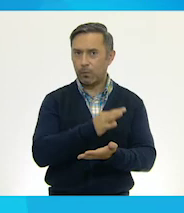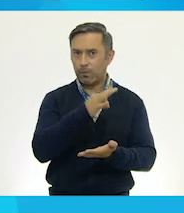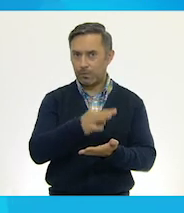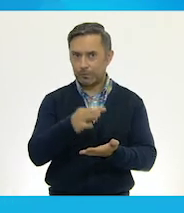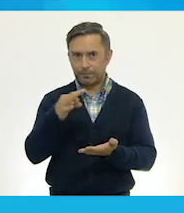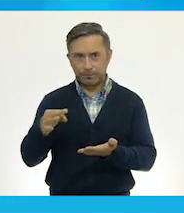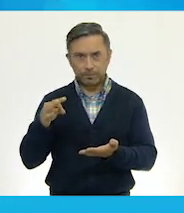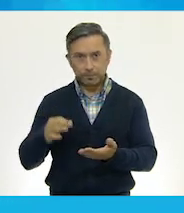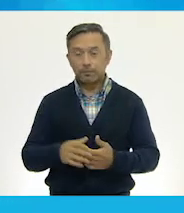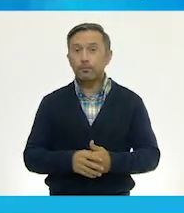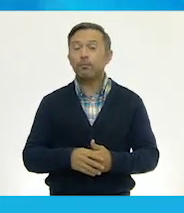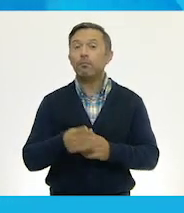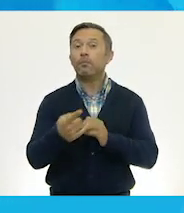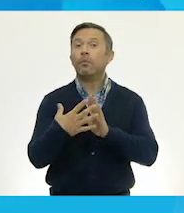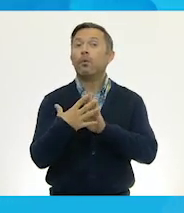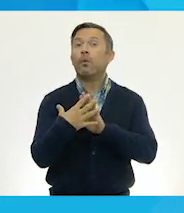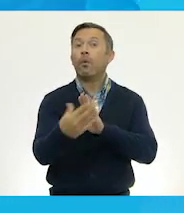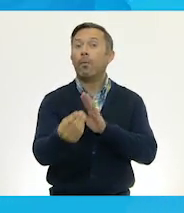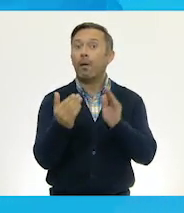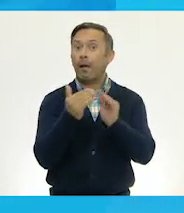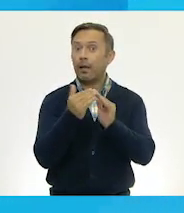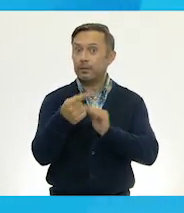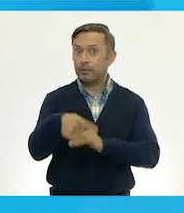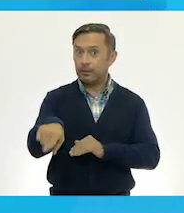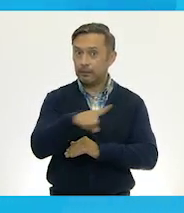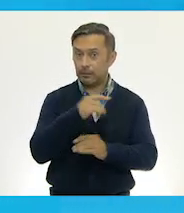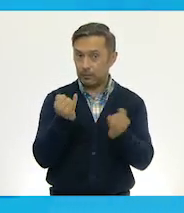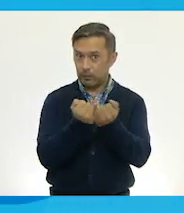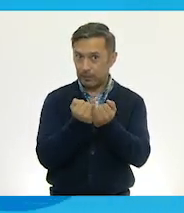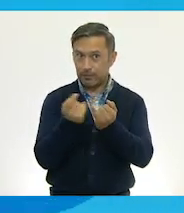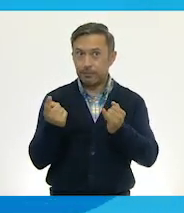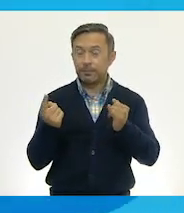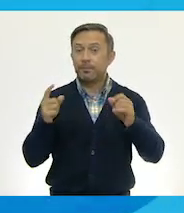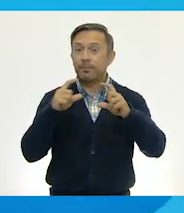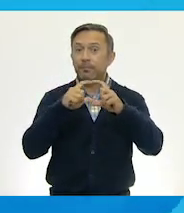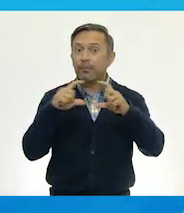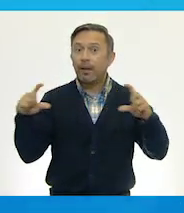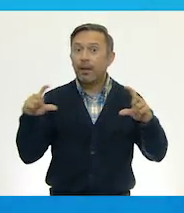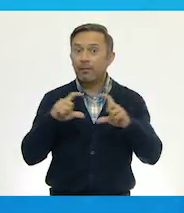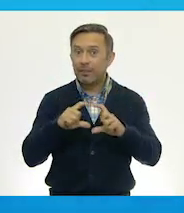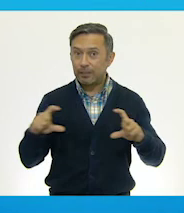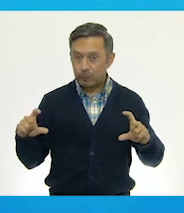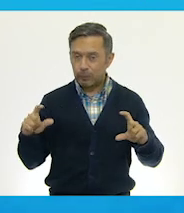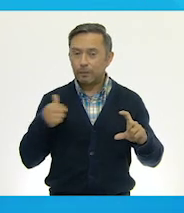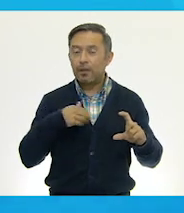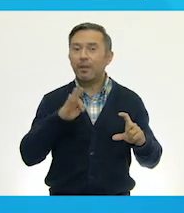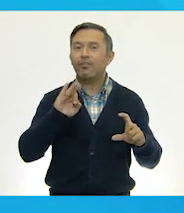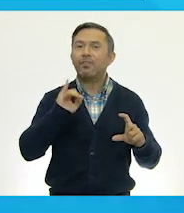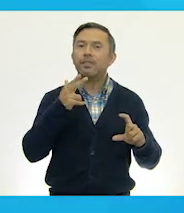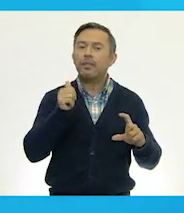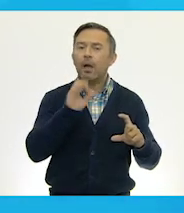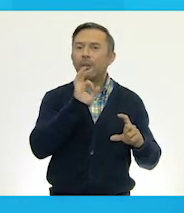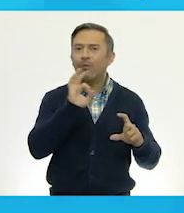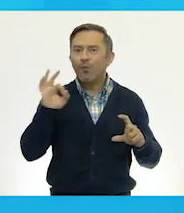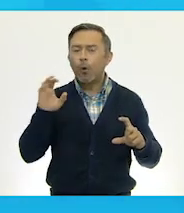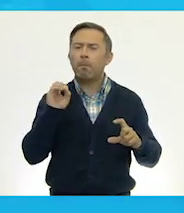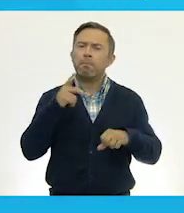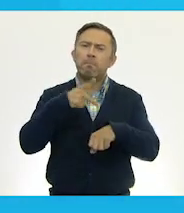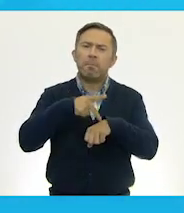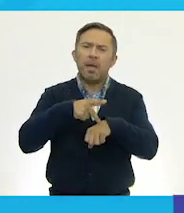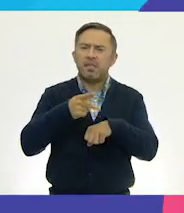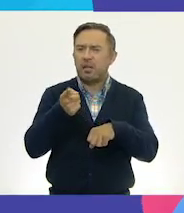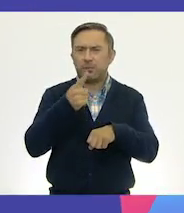Ustedes en casa también vayan colocándolas en sus tableros si tienes sus fichas o piedritas. Ya tengo